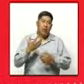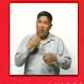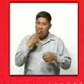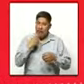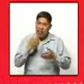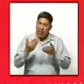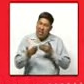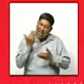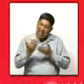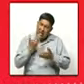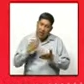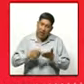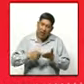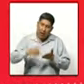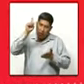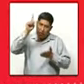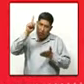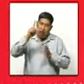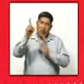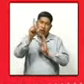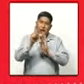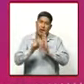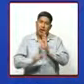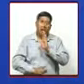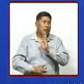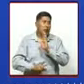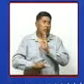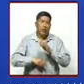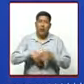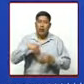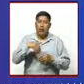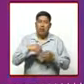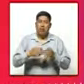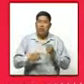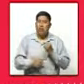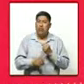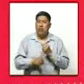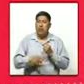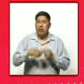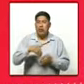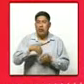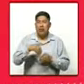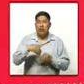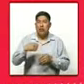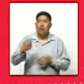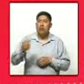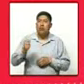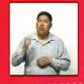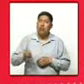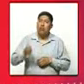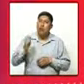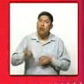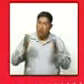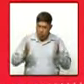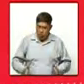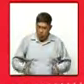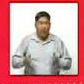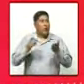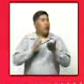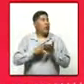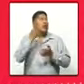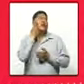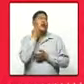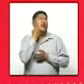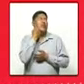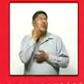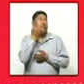que estaban a punto de aprobar justamente la lista de los candidatos a las elecciones judiciales. Esa lista que evidentemente en los